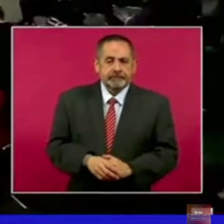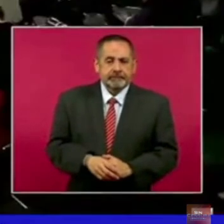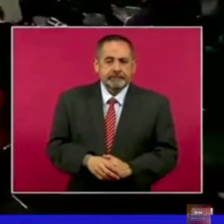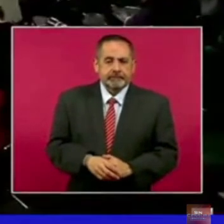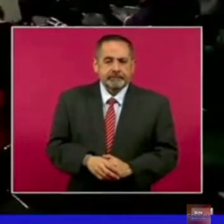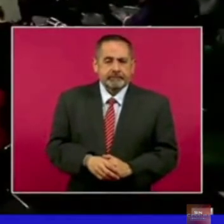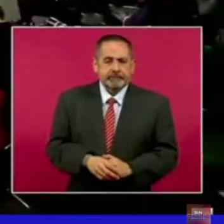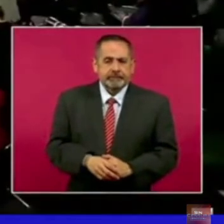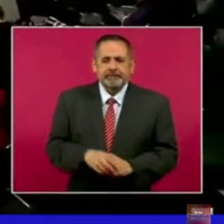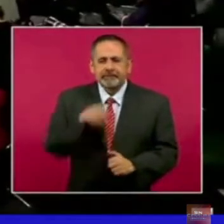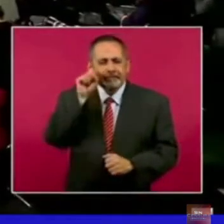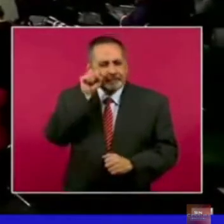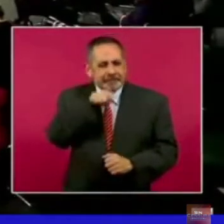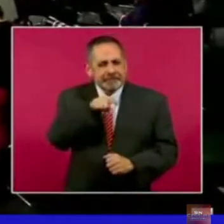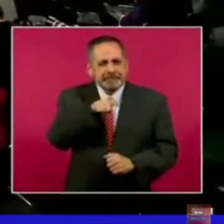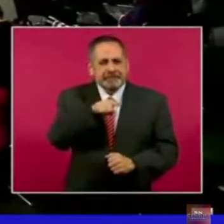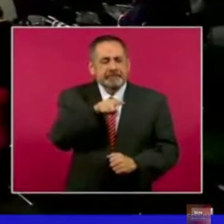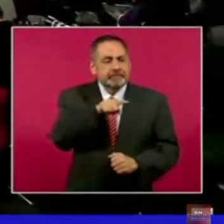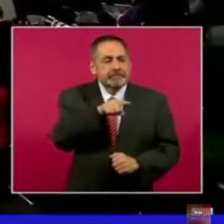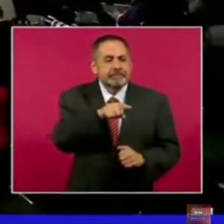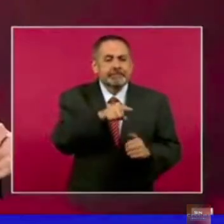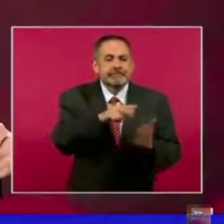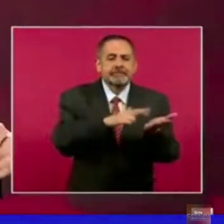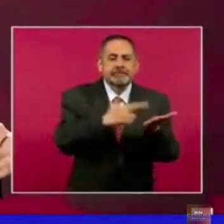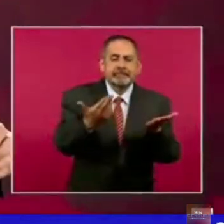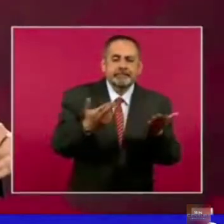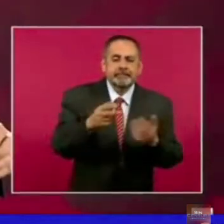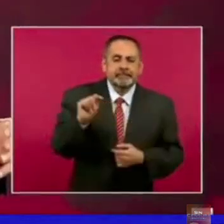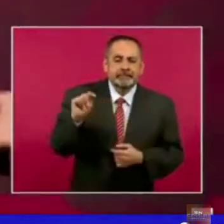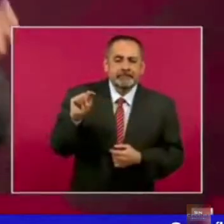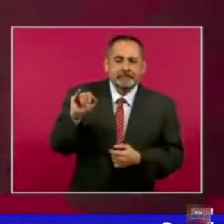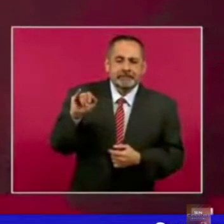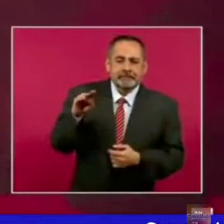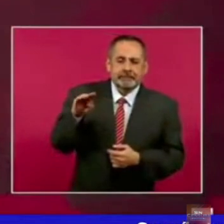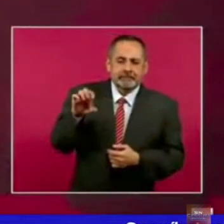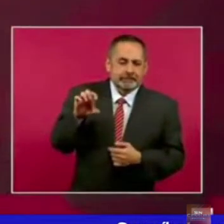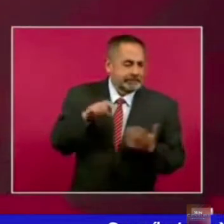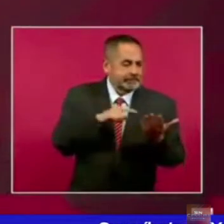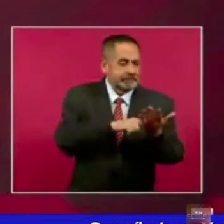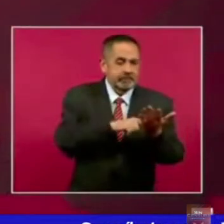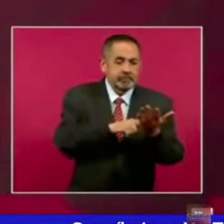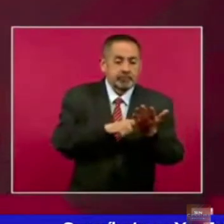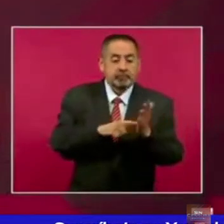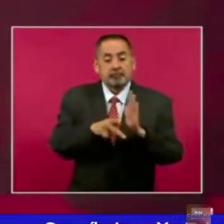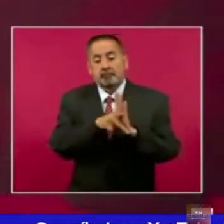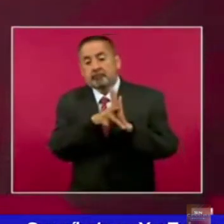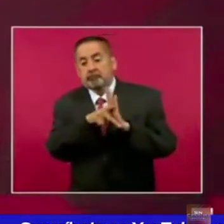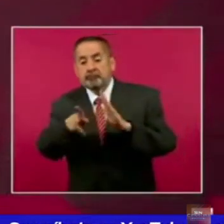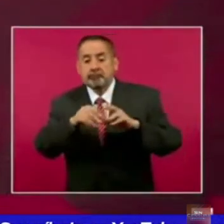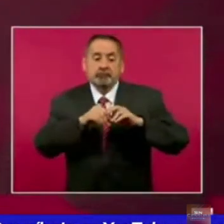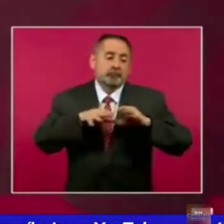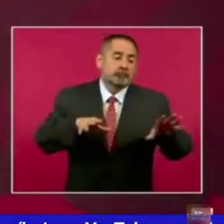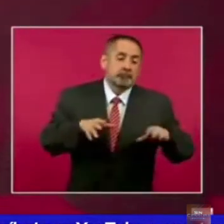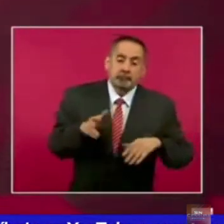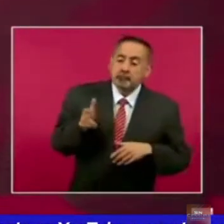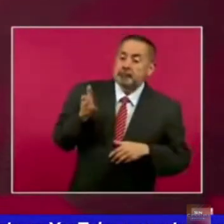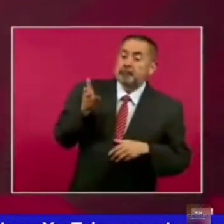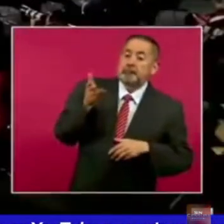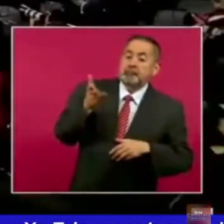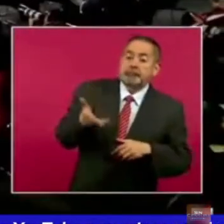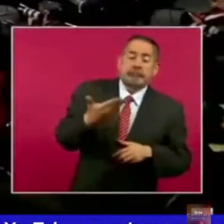las revistas estas, Time, sacaban la portada, ¿no? El presidente del